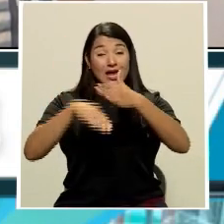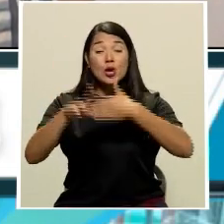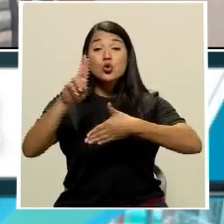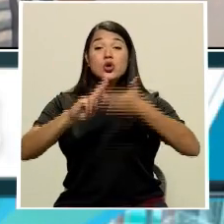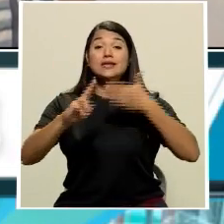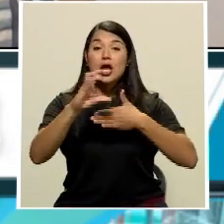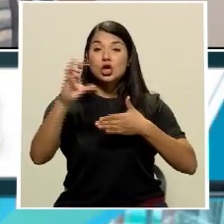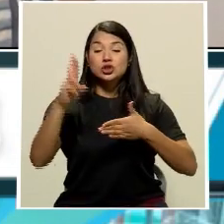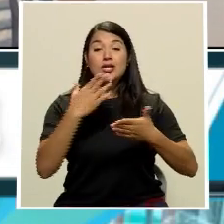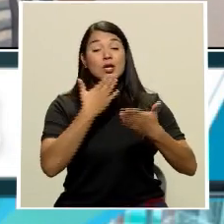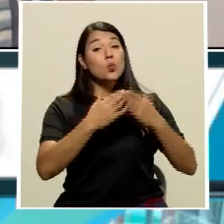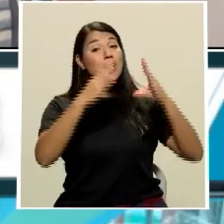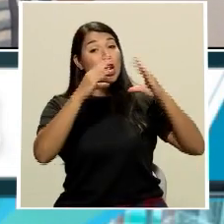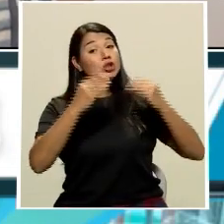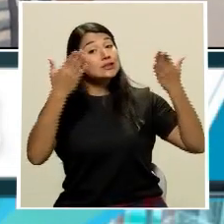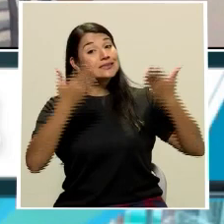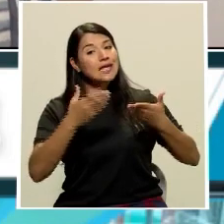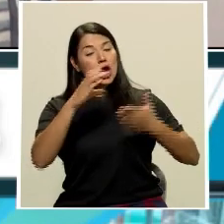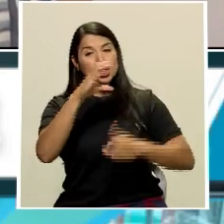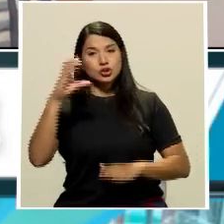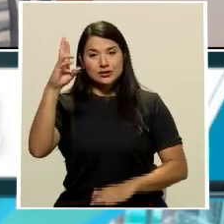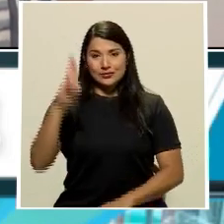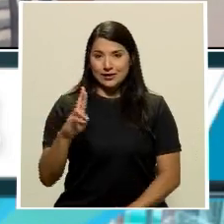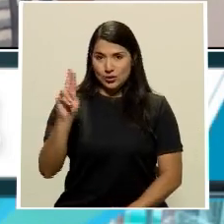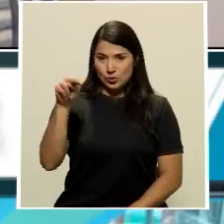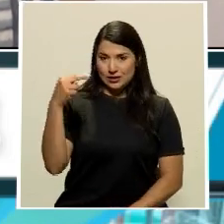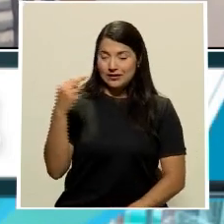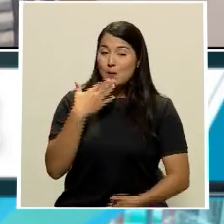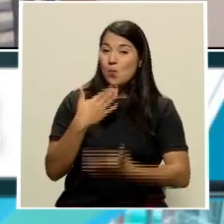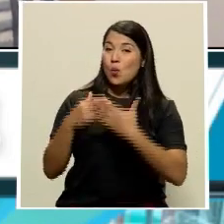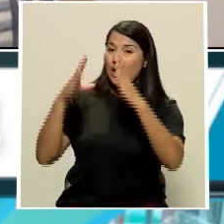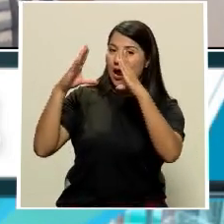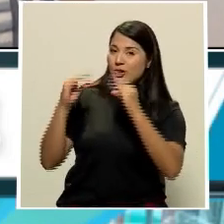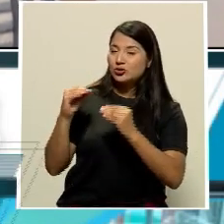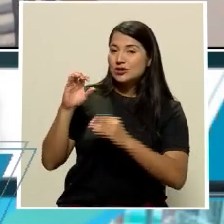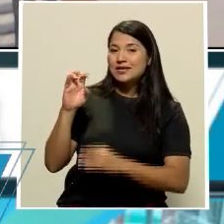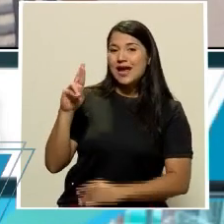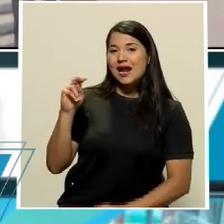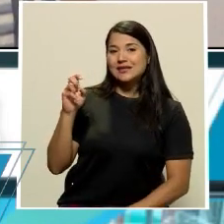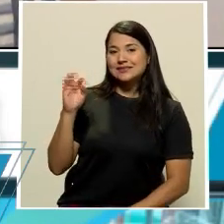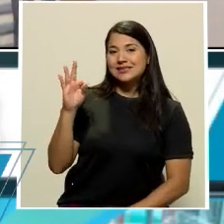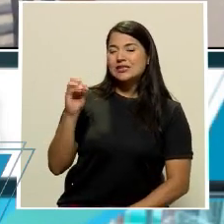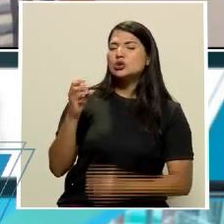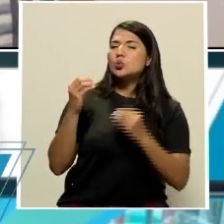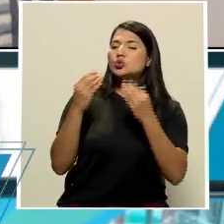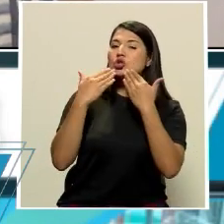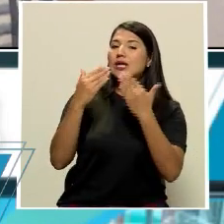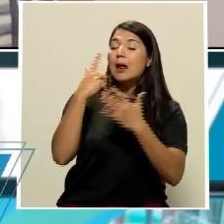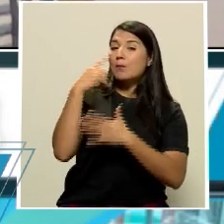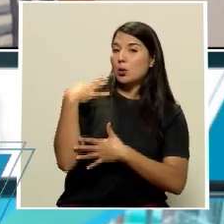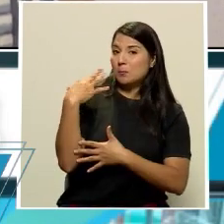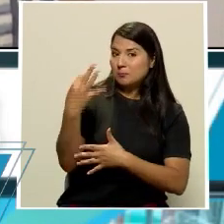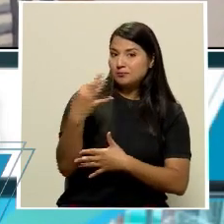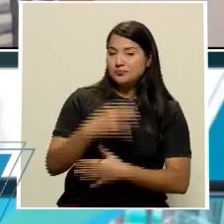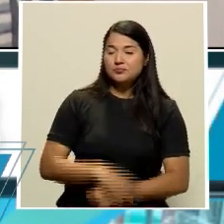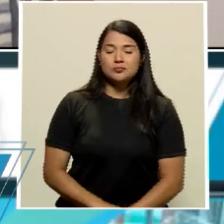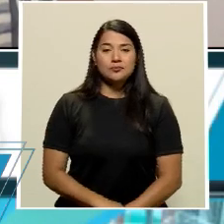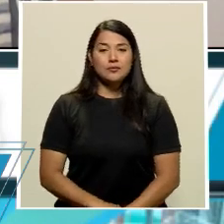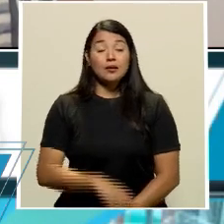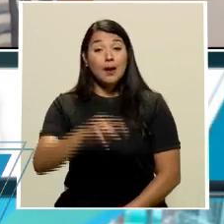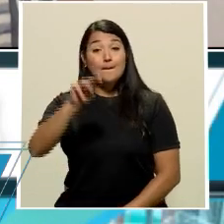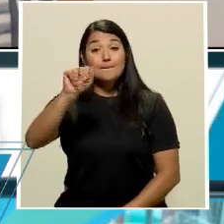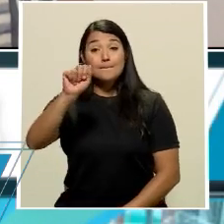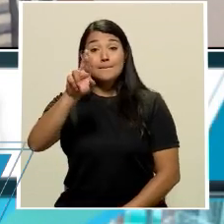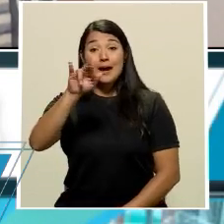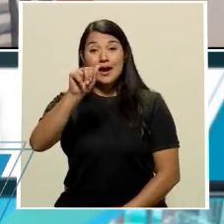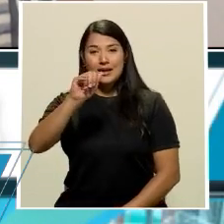José. Bienvenida al set de Costa Rica Noticias. Buenas noches, Ernesto. Muchas gracias por la invitación. María